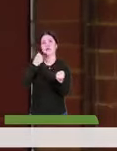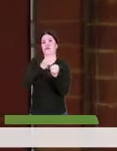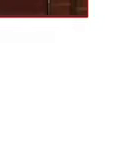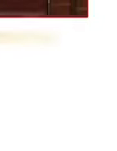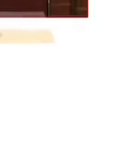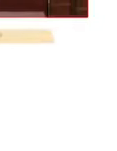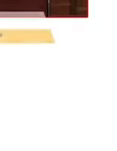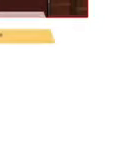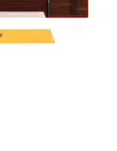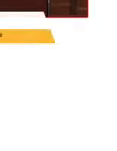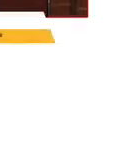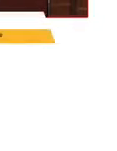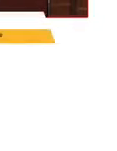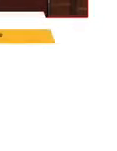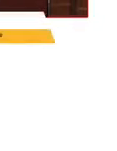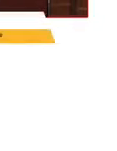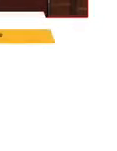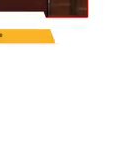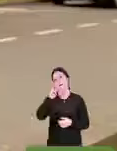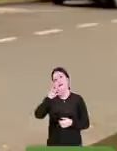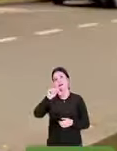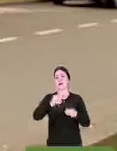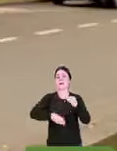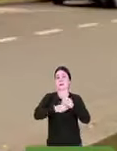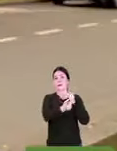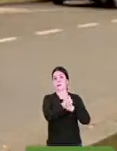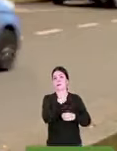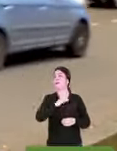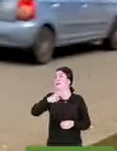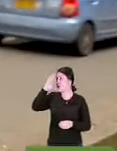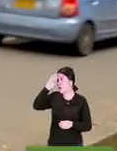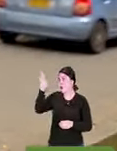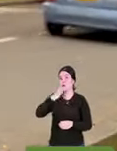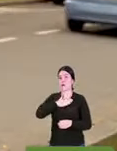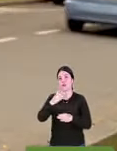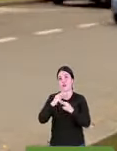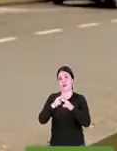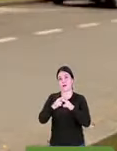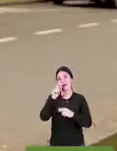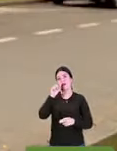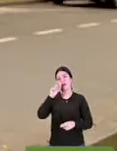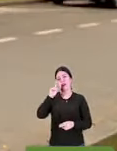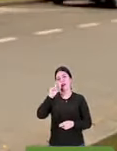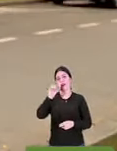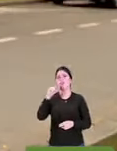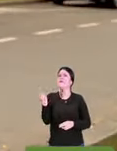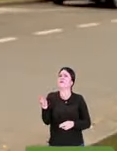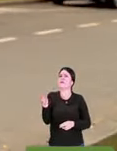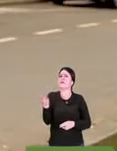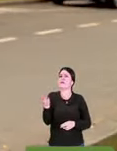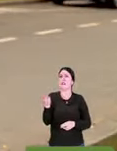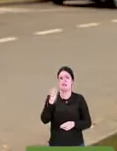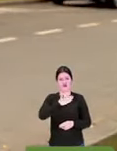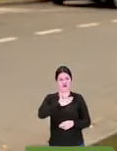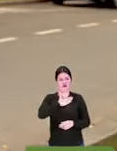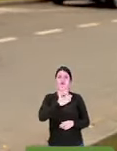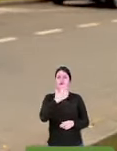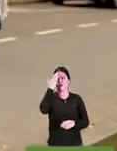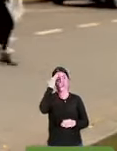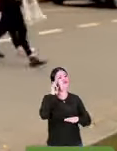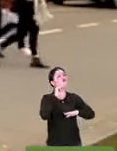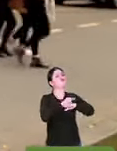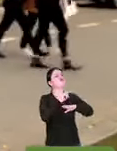muchas gracias. Siguiente pregunta, ciudadana, por favor. Hola, mi nombre es Fernando Correa. Mi pregunta es, ¿qué va a pasar con nosotros los cuidadores de carro con